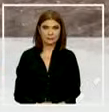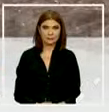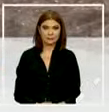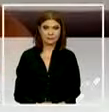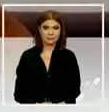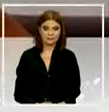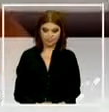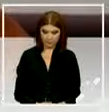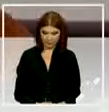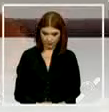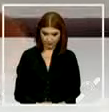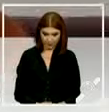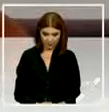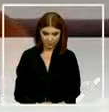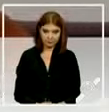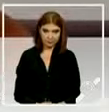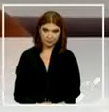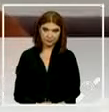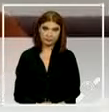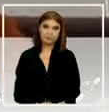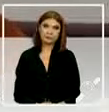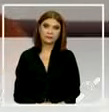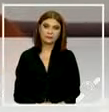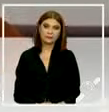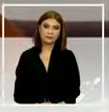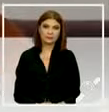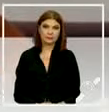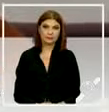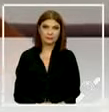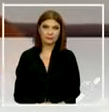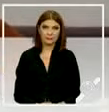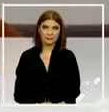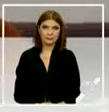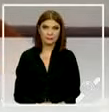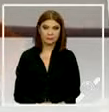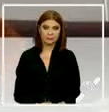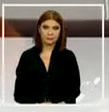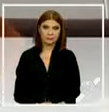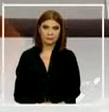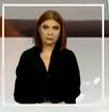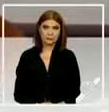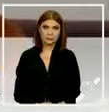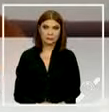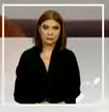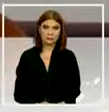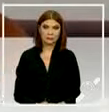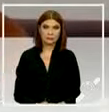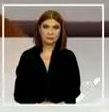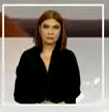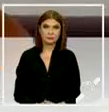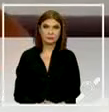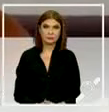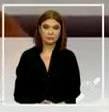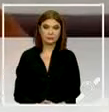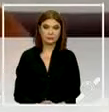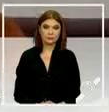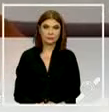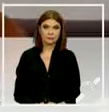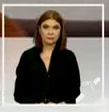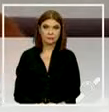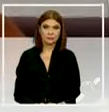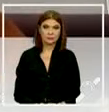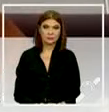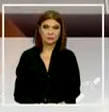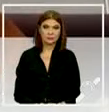de las víctimas, los abogados, siempre hemos ganado los recursos y el último recurso ha sido ya el de la Audiencia Provincial de la Sección Cuarta